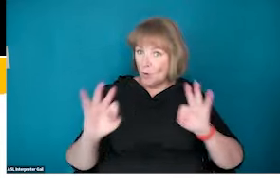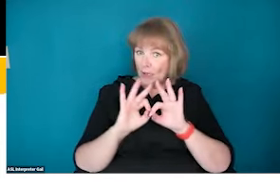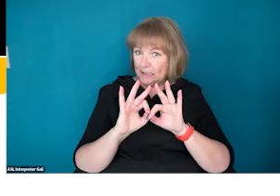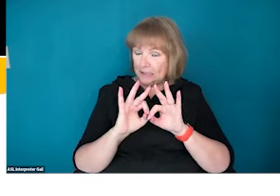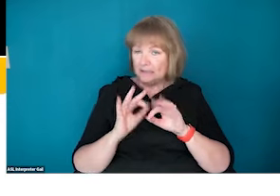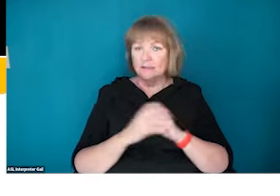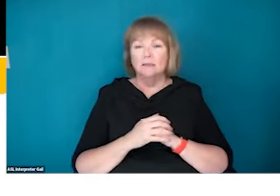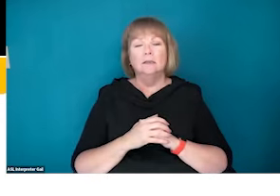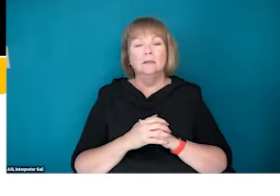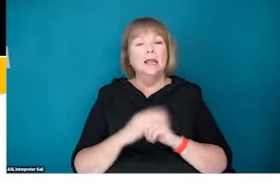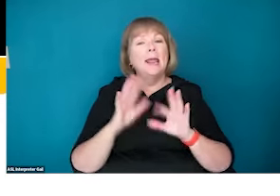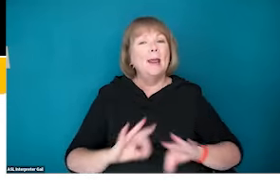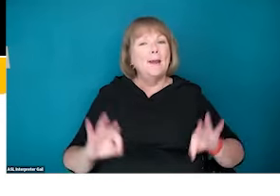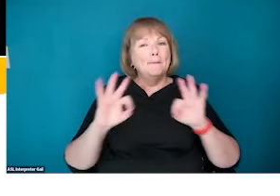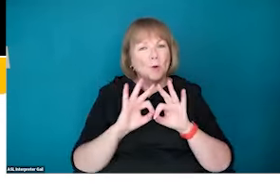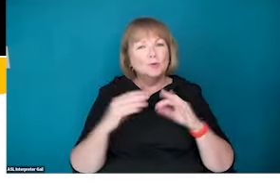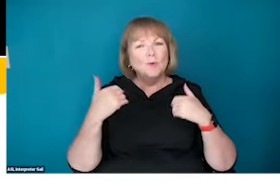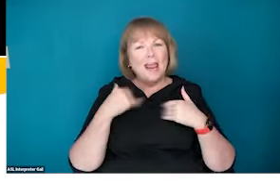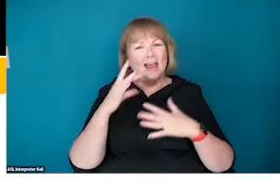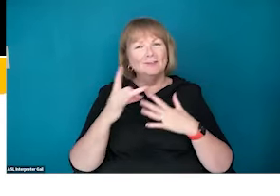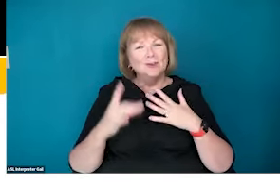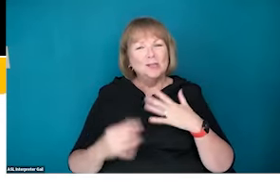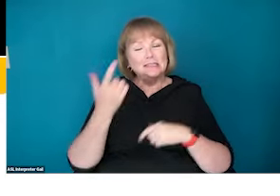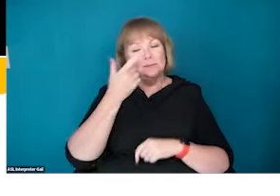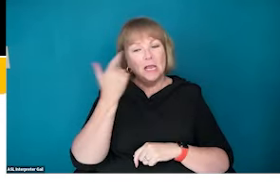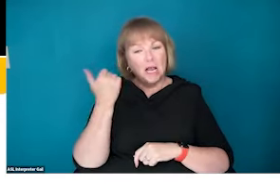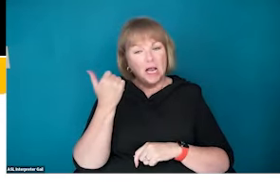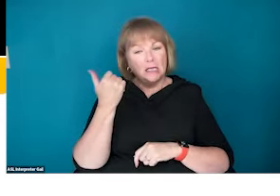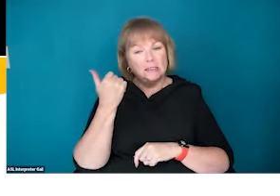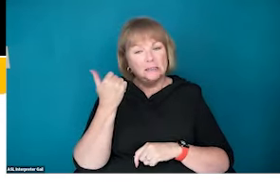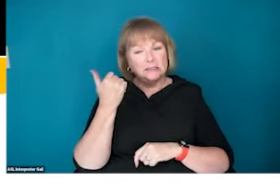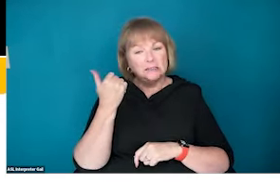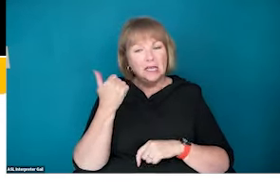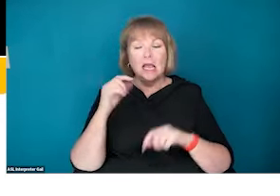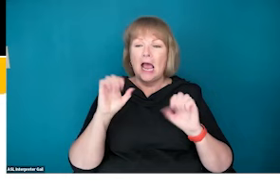decisiones, aceptarlas, cómo las hago, los procesos,